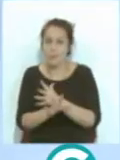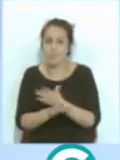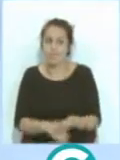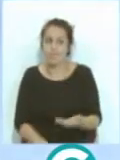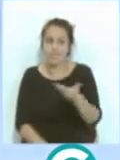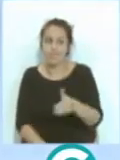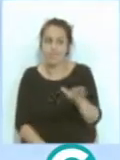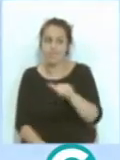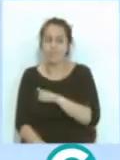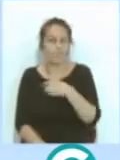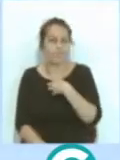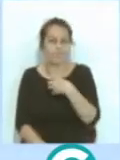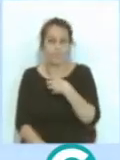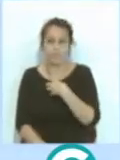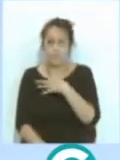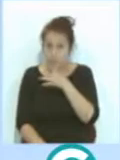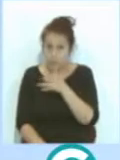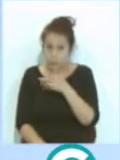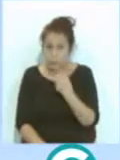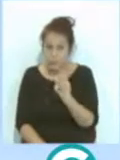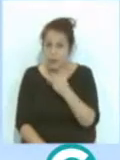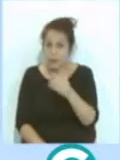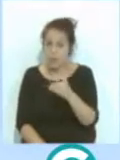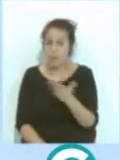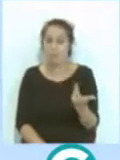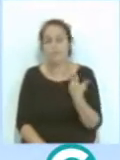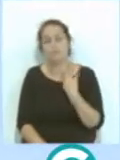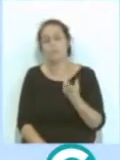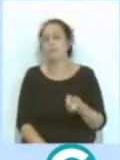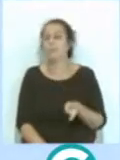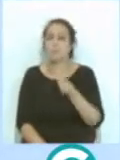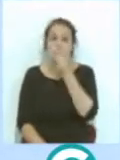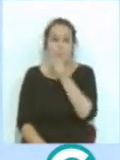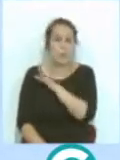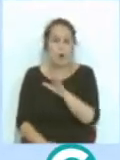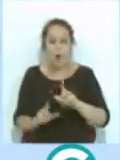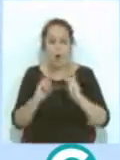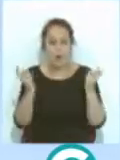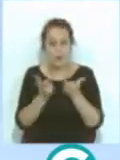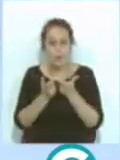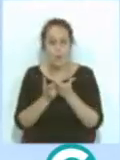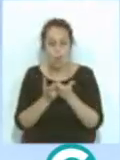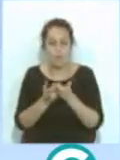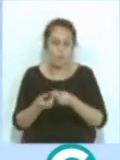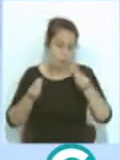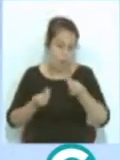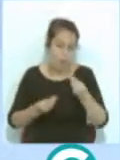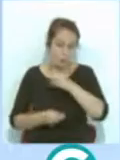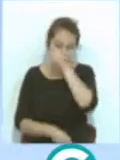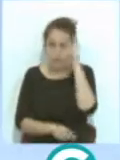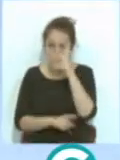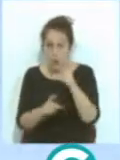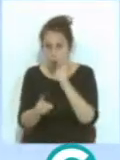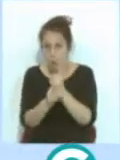a jugadores importantes. Y ahora lo que queda es afrontar de la mejor manera posible con un 11 competitivo frente al Madrid e